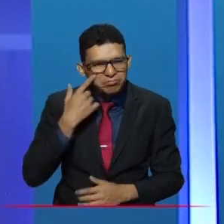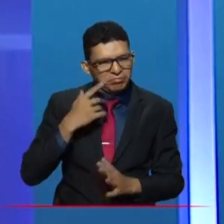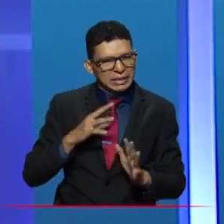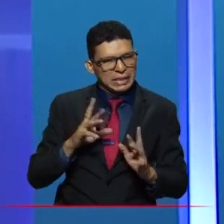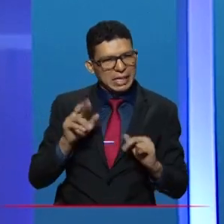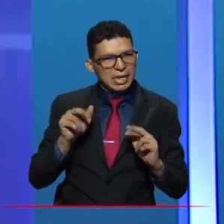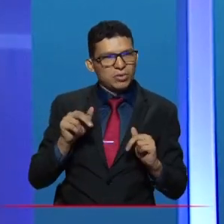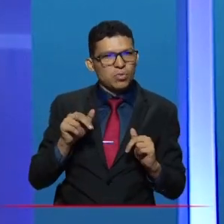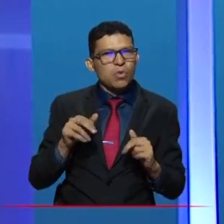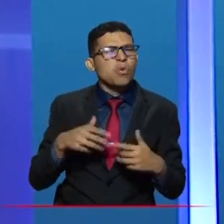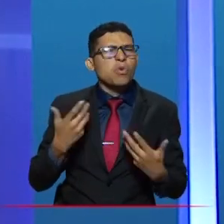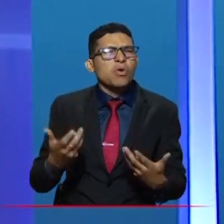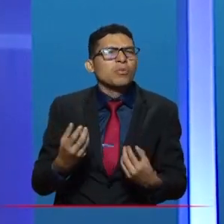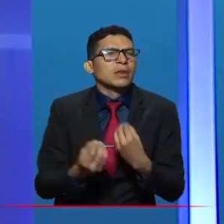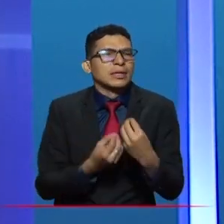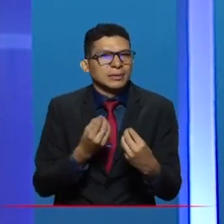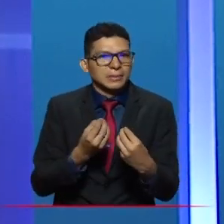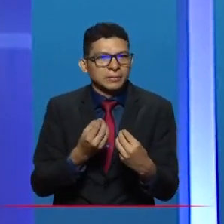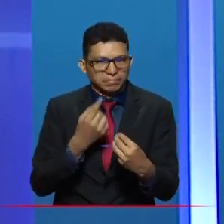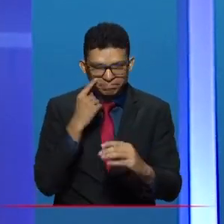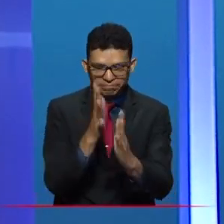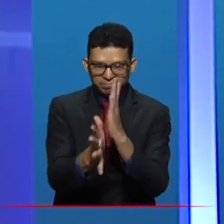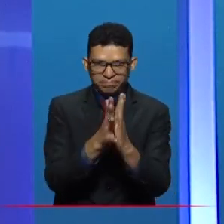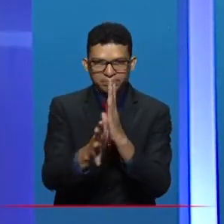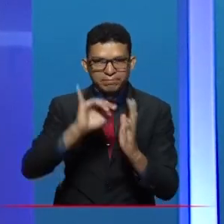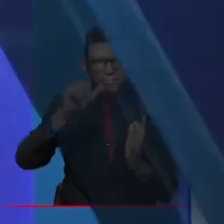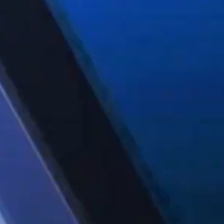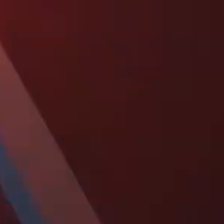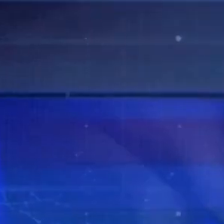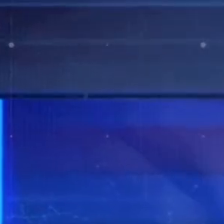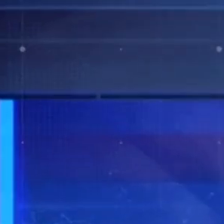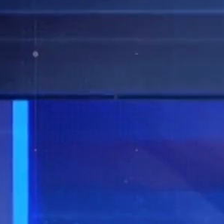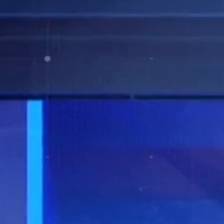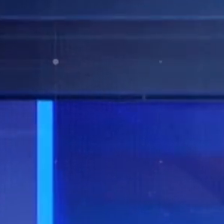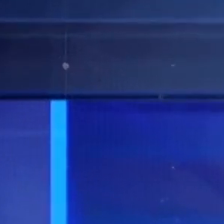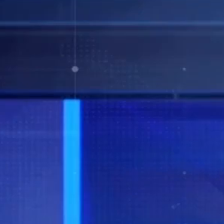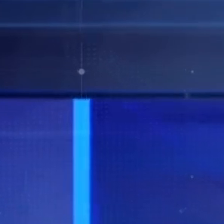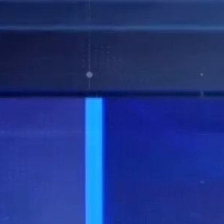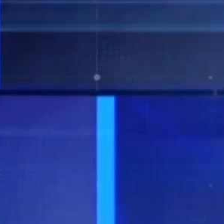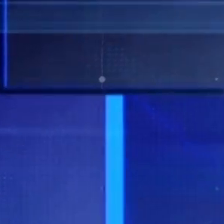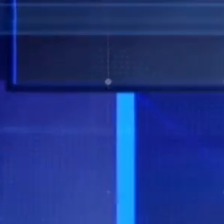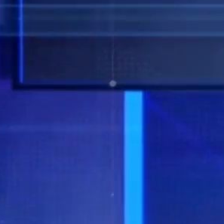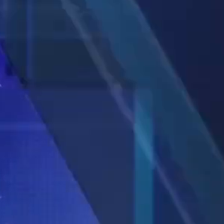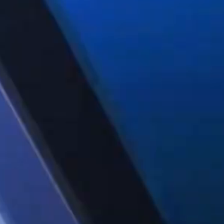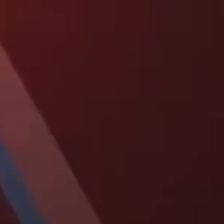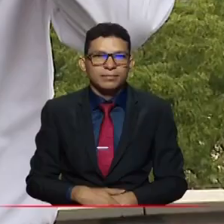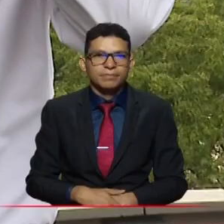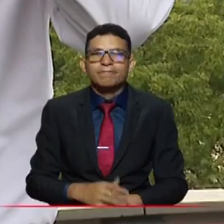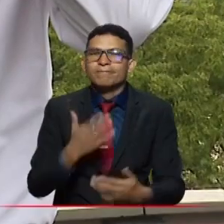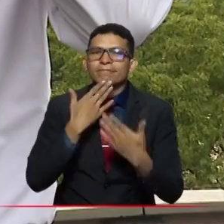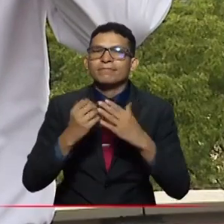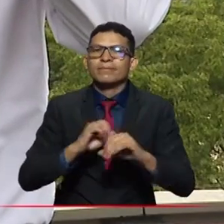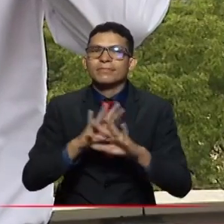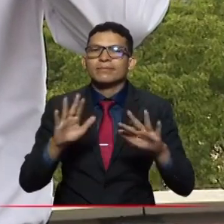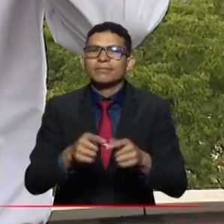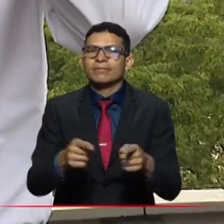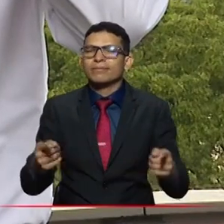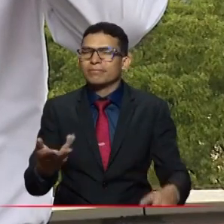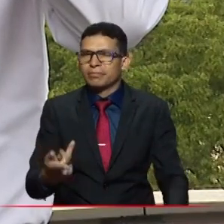la manera en que lo hacían. Conectamos con John Alex Henao, que tiene los detalles de esta noticia. John, buenos días.